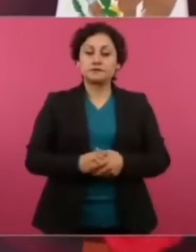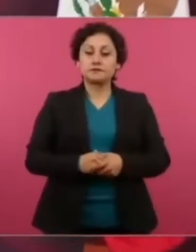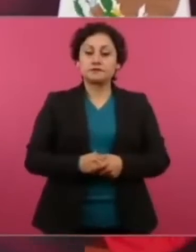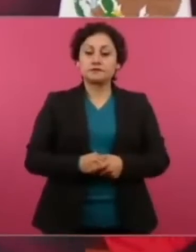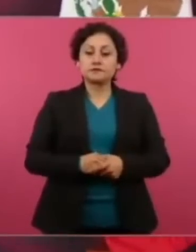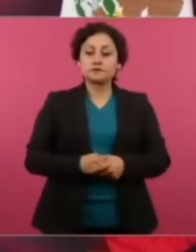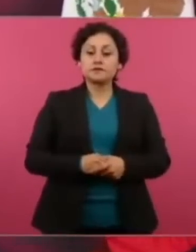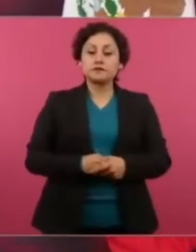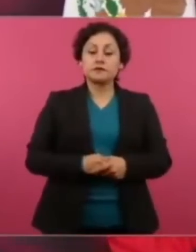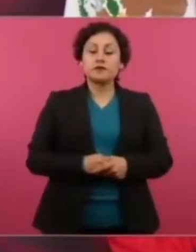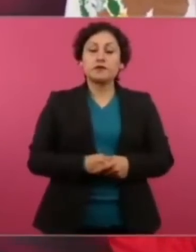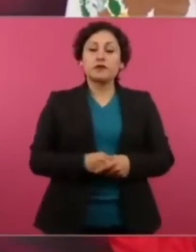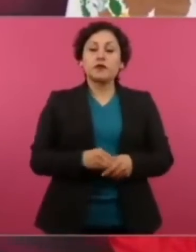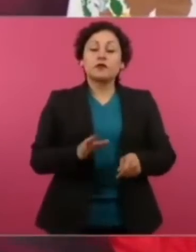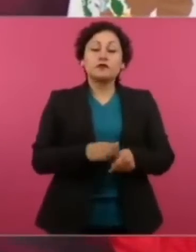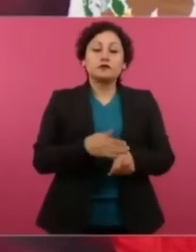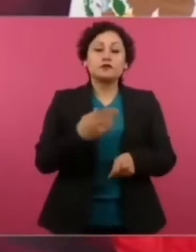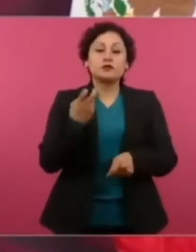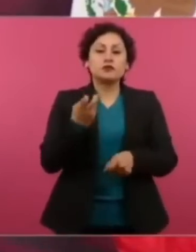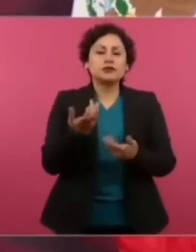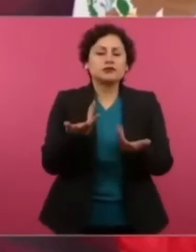la fórmula?